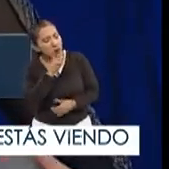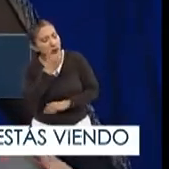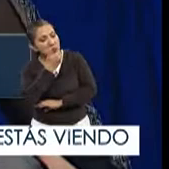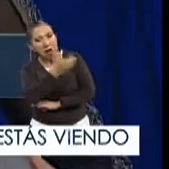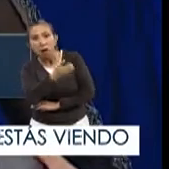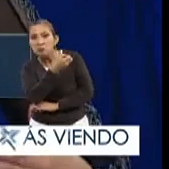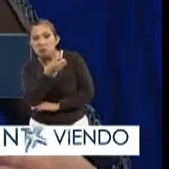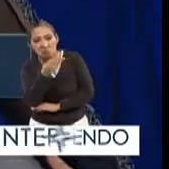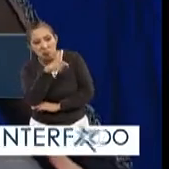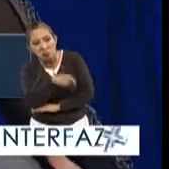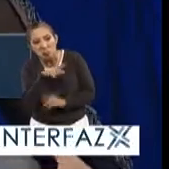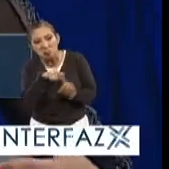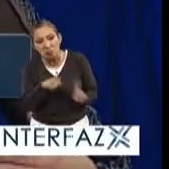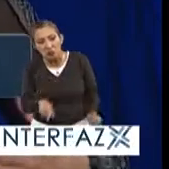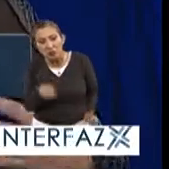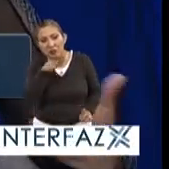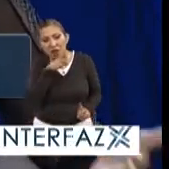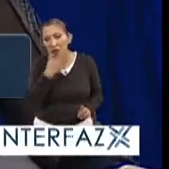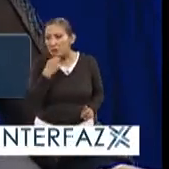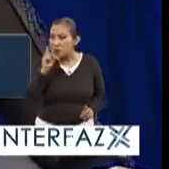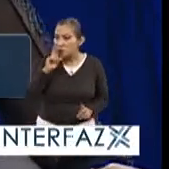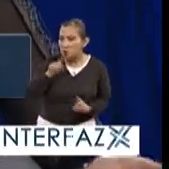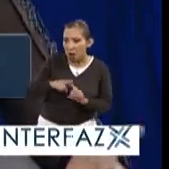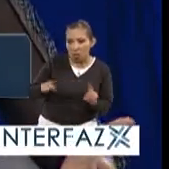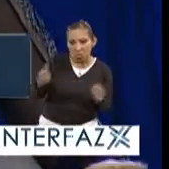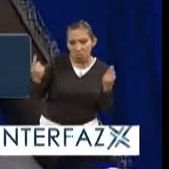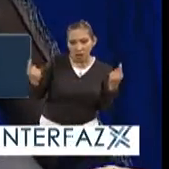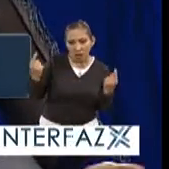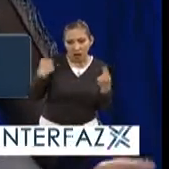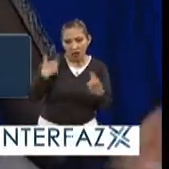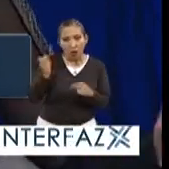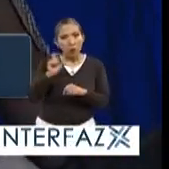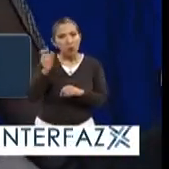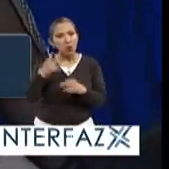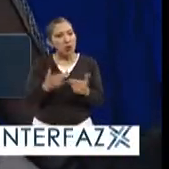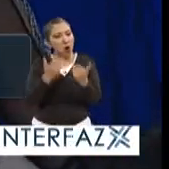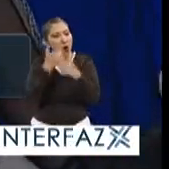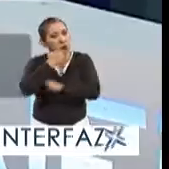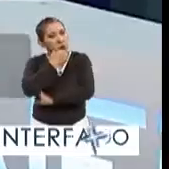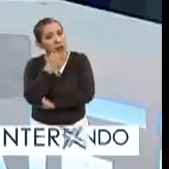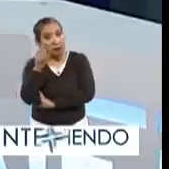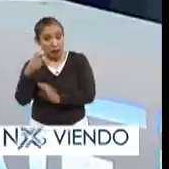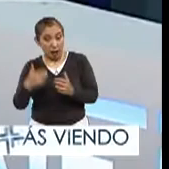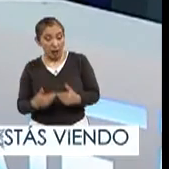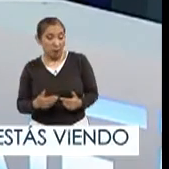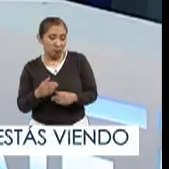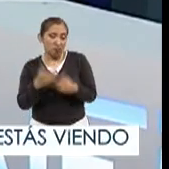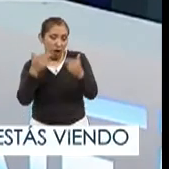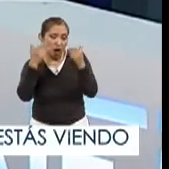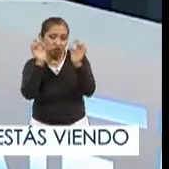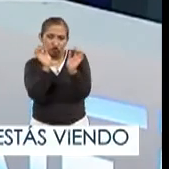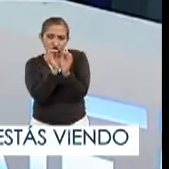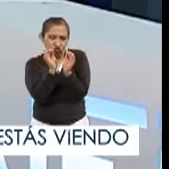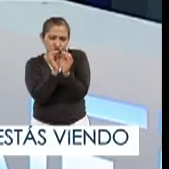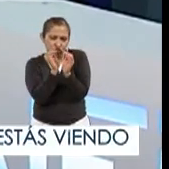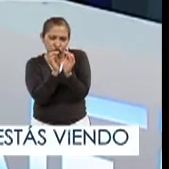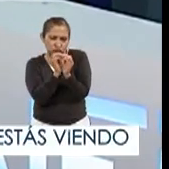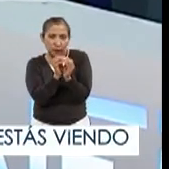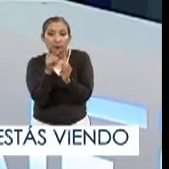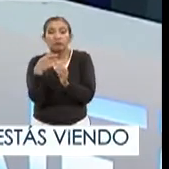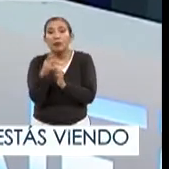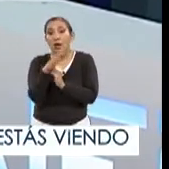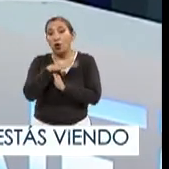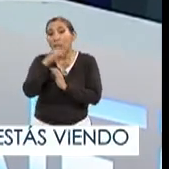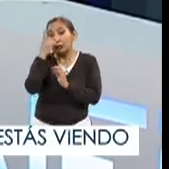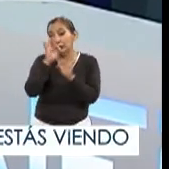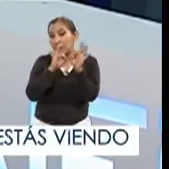saben perfectamente la diferencia de un hombre y de una mujer atrás de un mostrador. Esto va para empresas muy chiquitas, para micro. Pero,